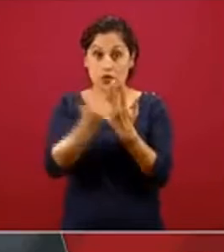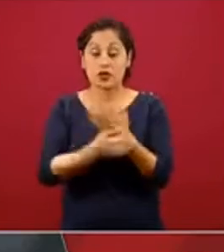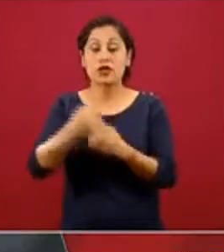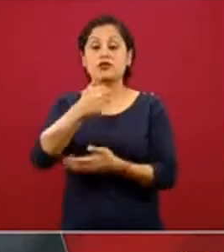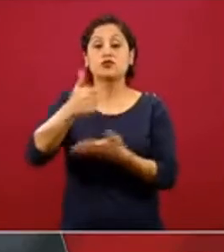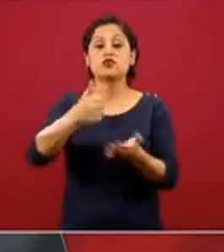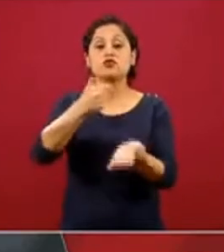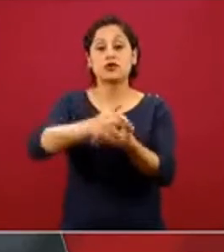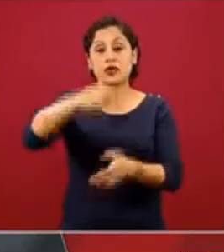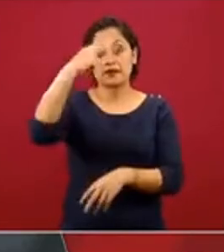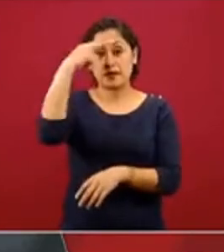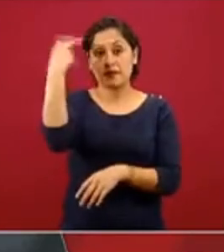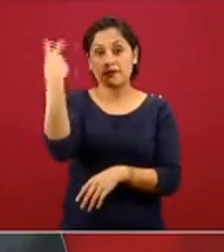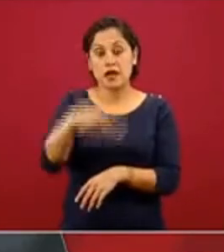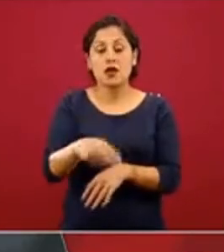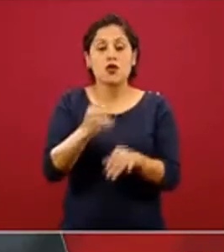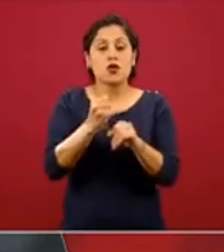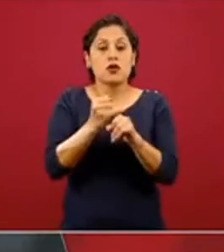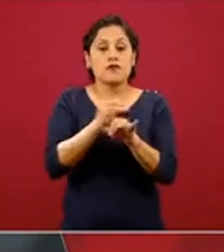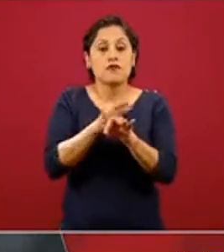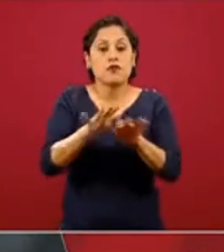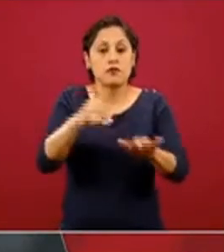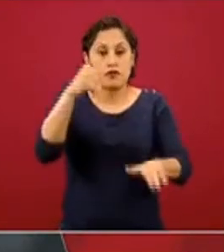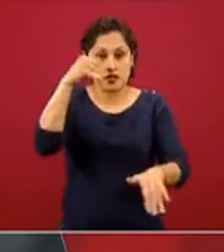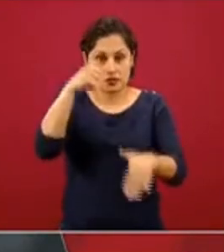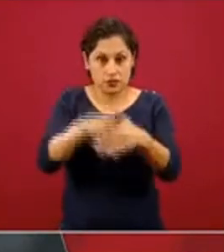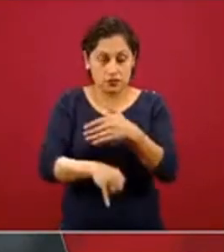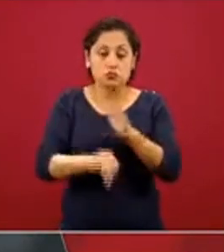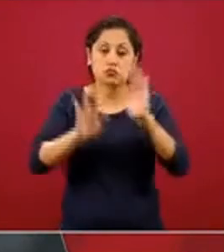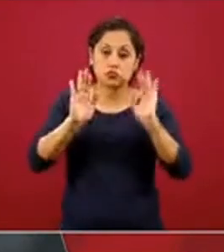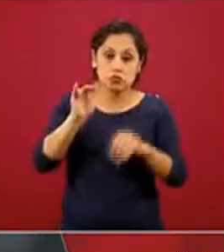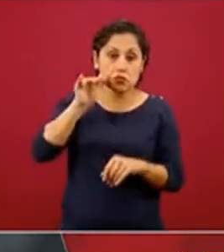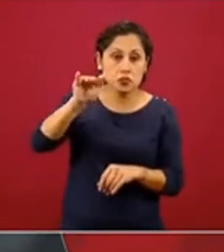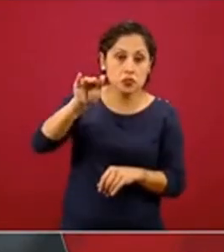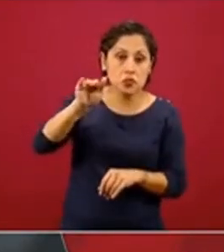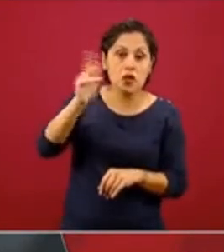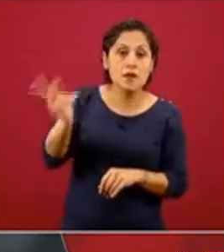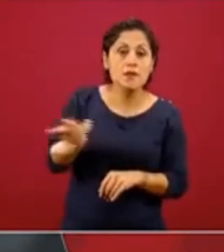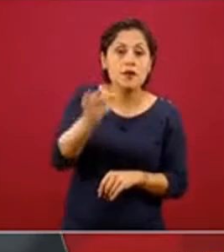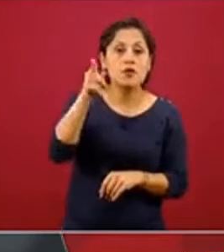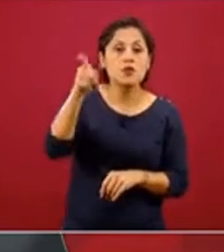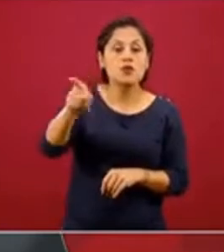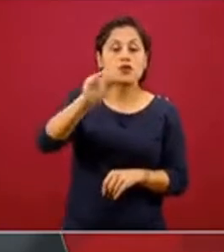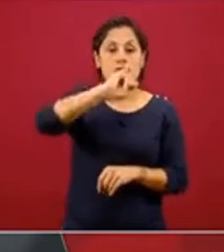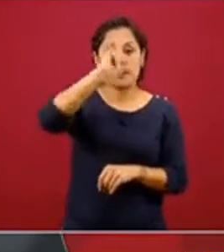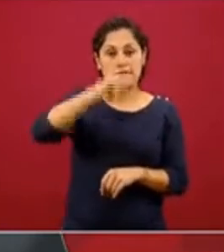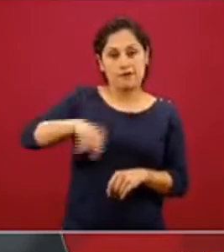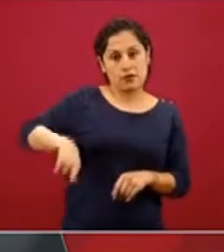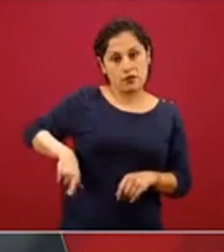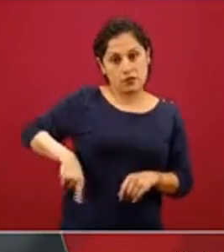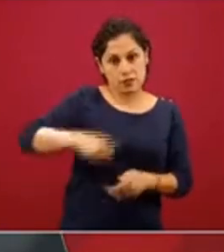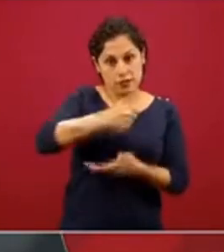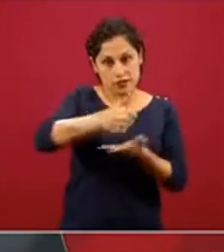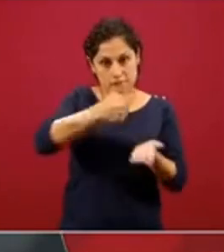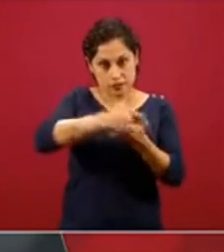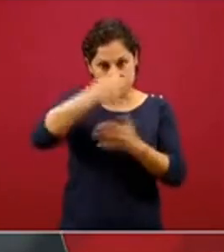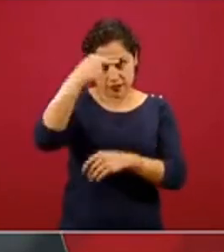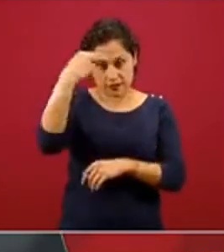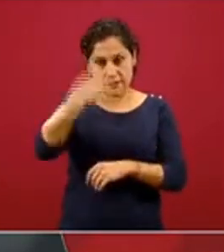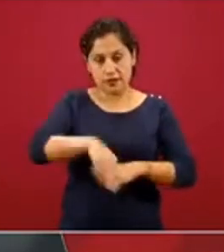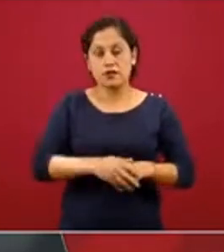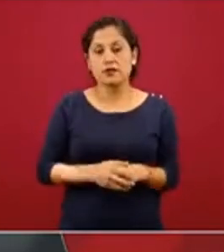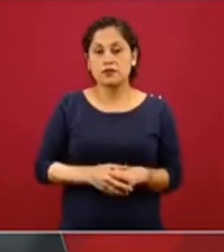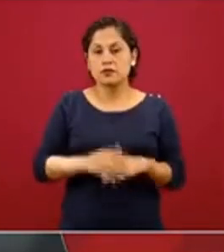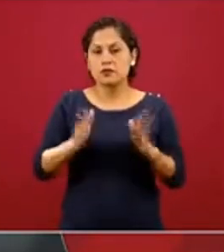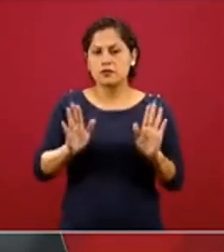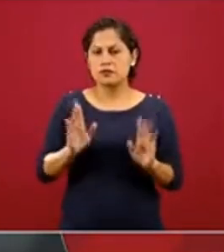los pormenores, creo que vale la pena preguntarle al gobierno de la Ciudad de México. Sin embargo, son 500 y